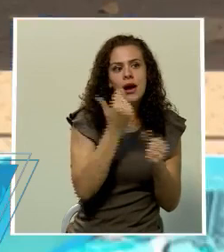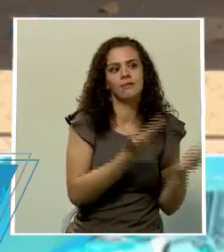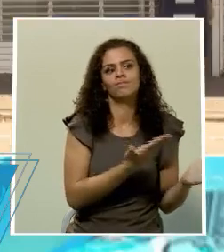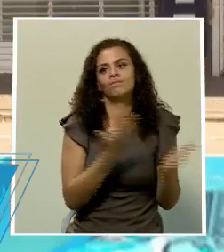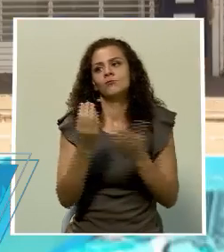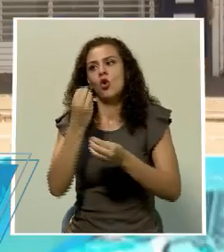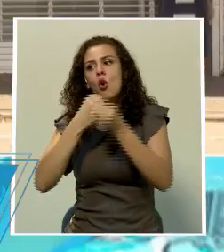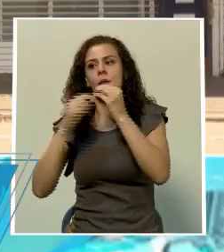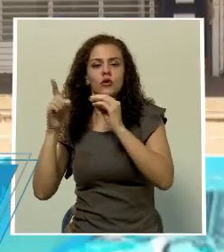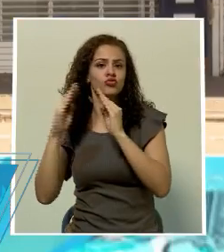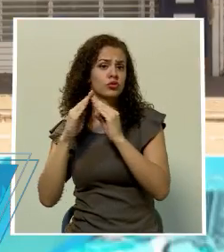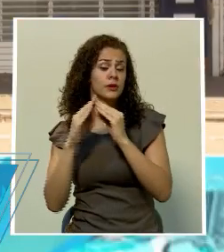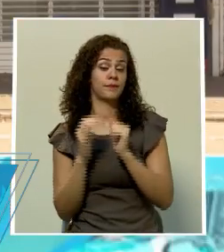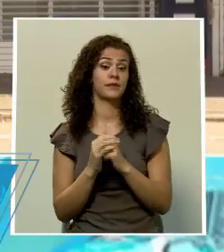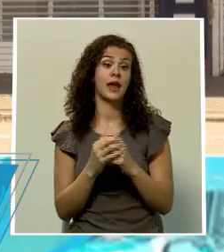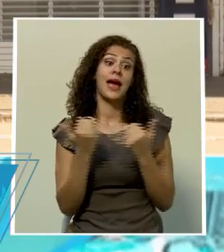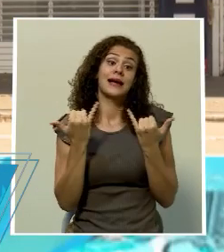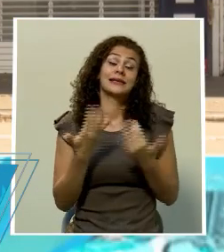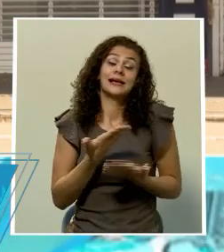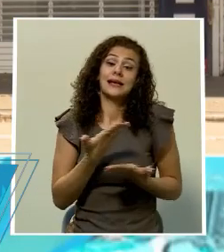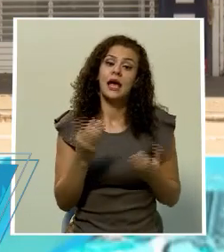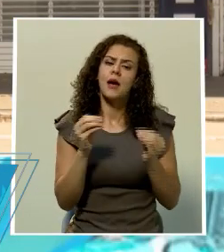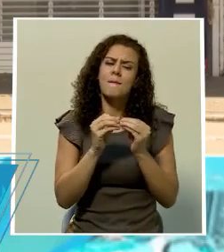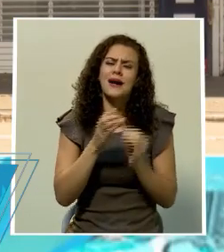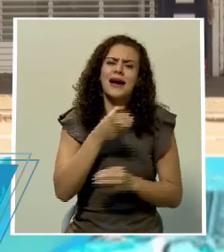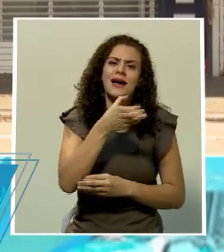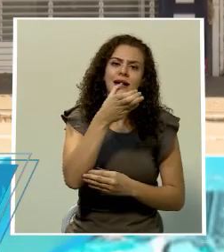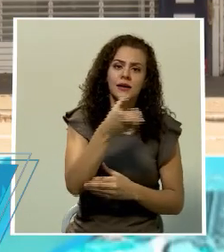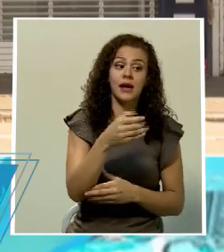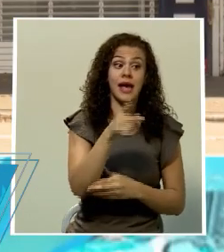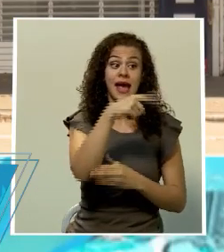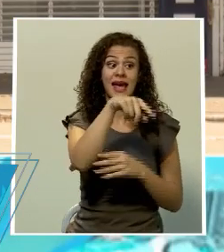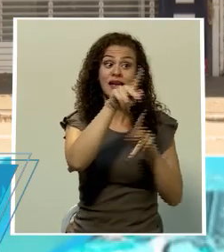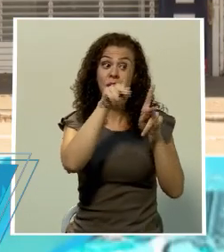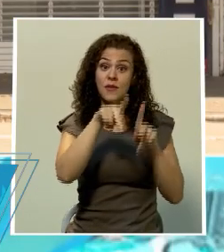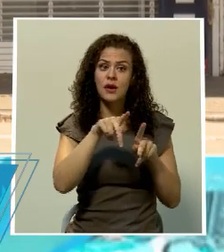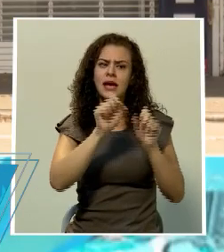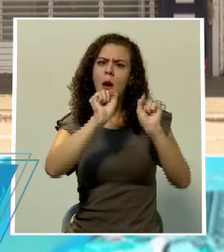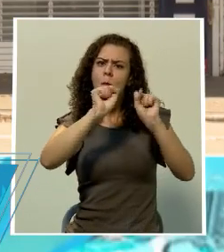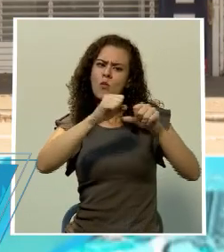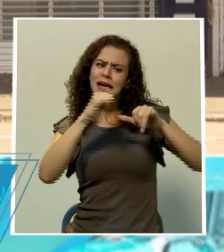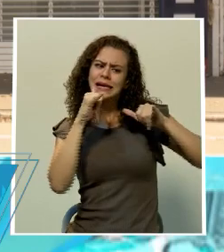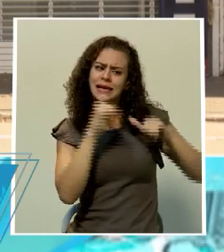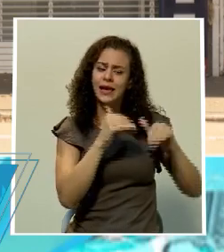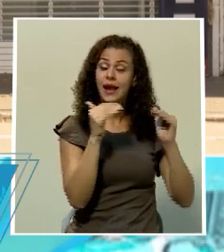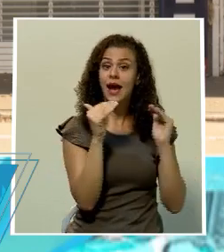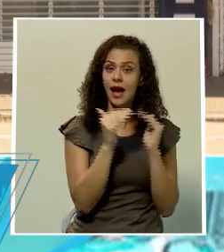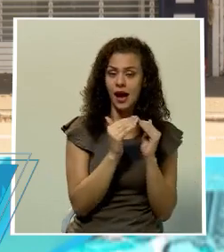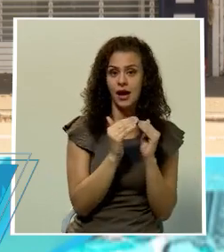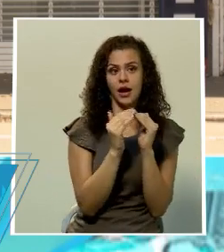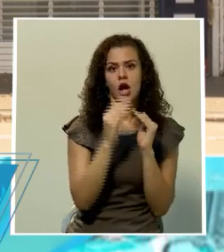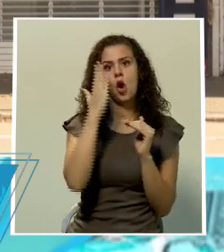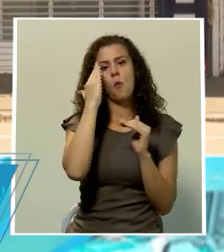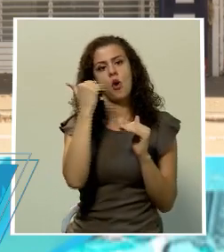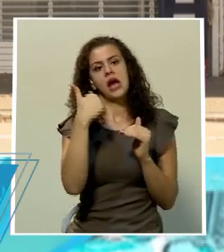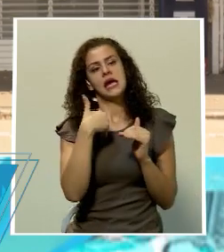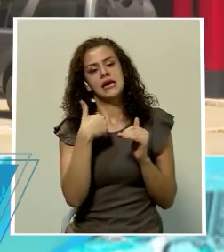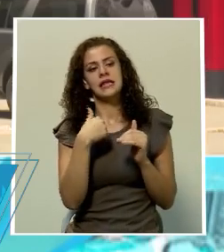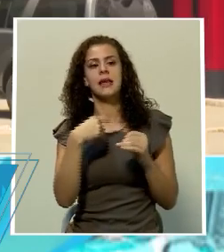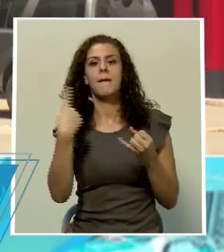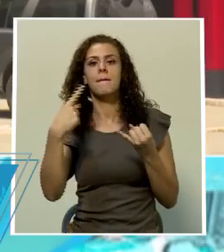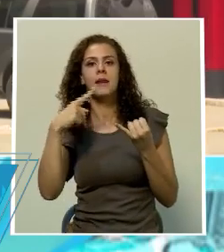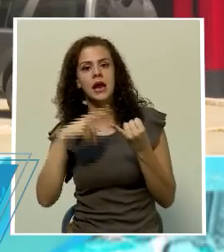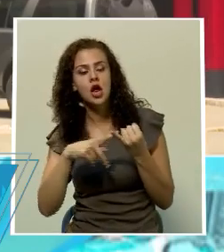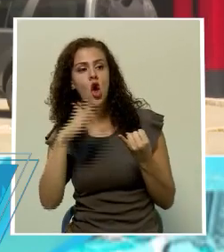llevar sustentos a sus casas. Así es que lo más recomendable es que aquellas personas que se pueden quedar en su casa porque tienen factores